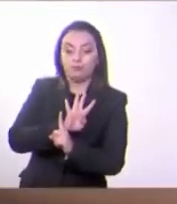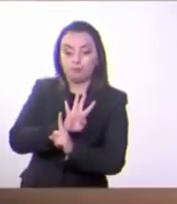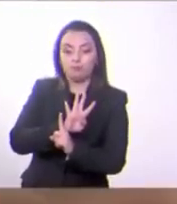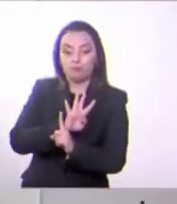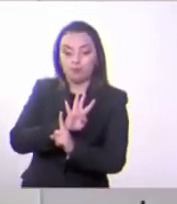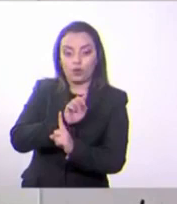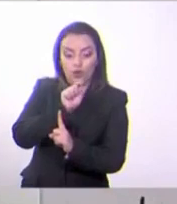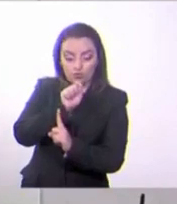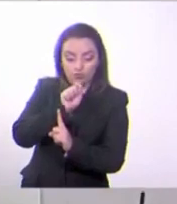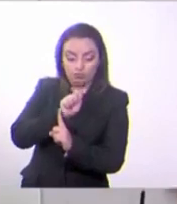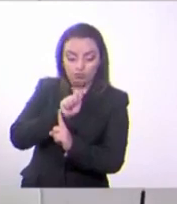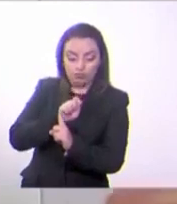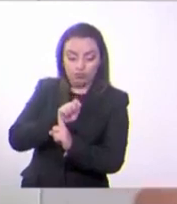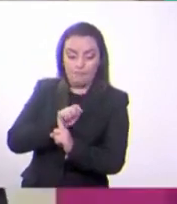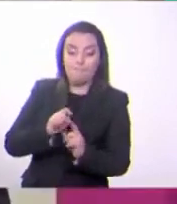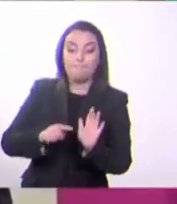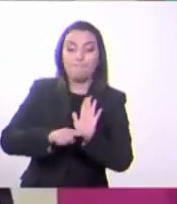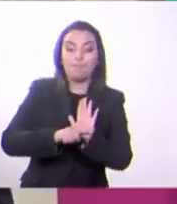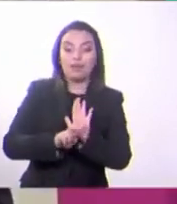Este valor en X es menos 2.